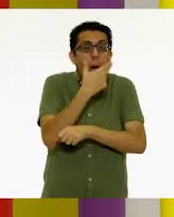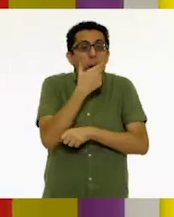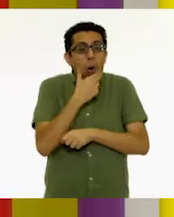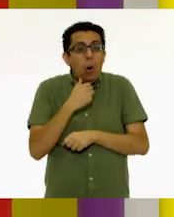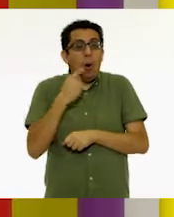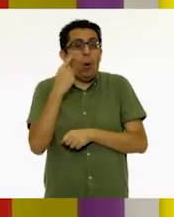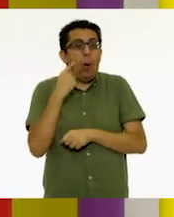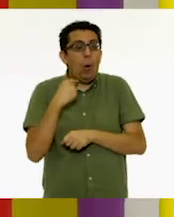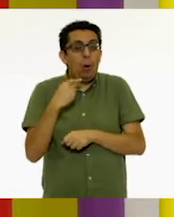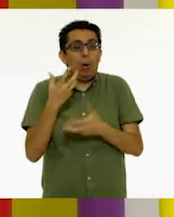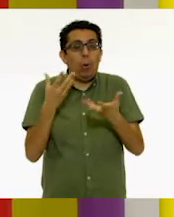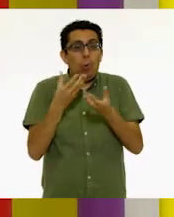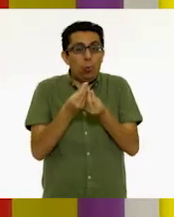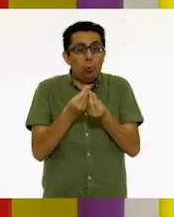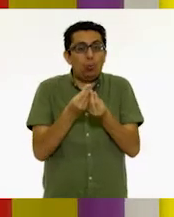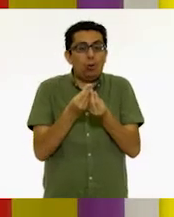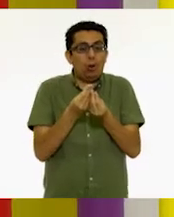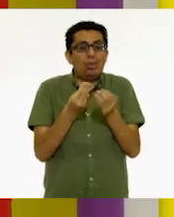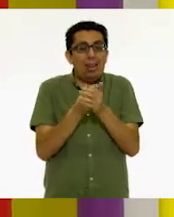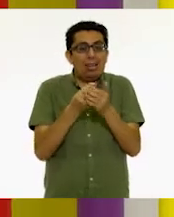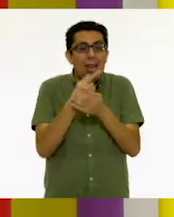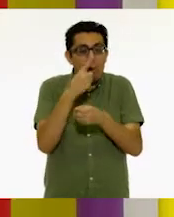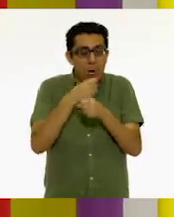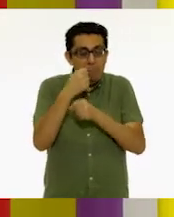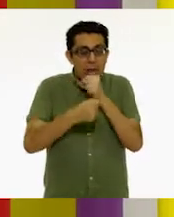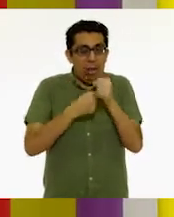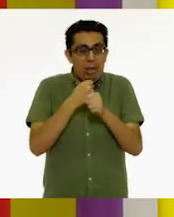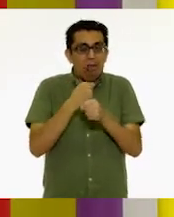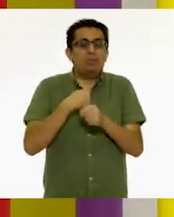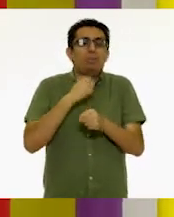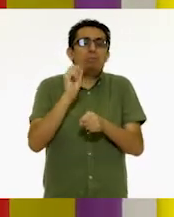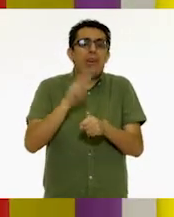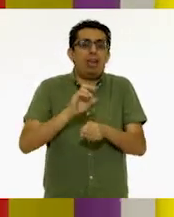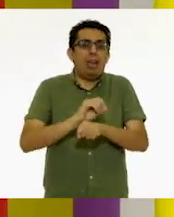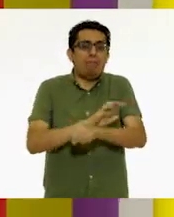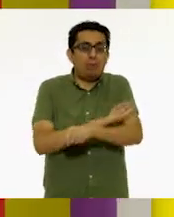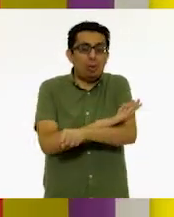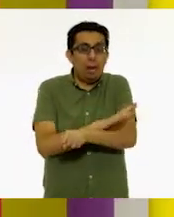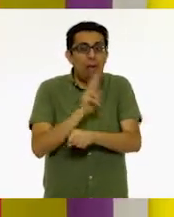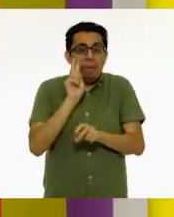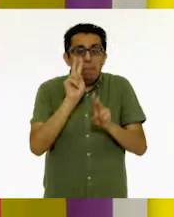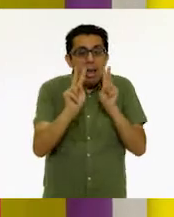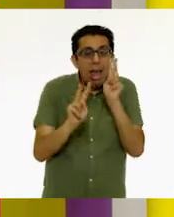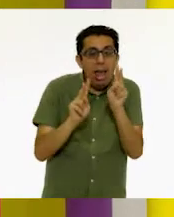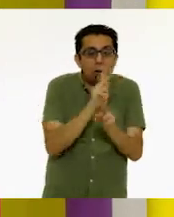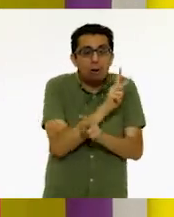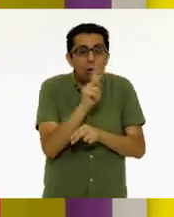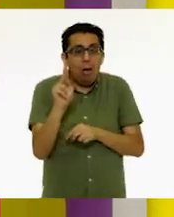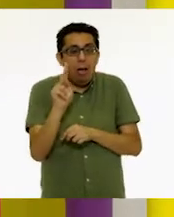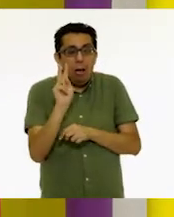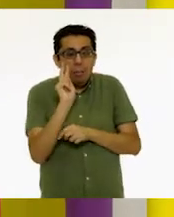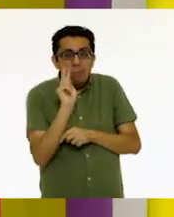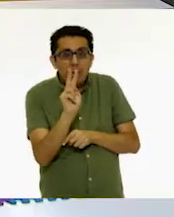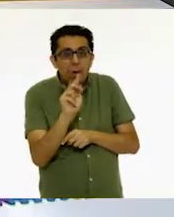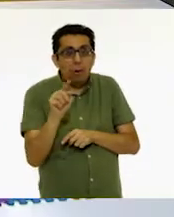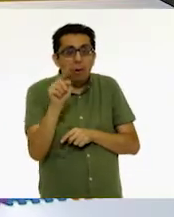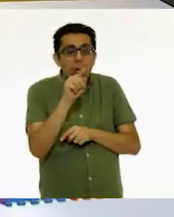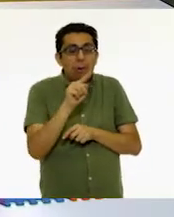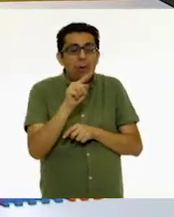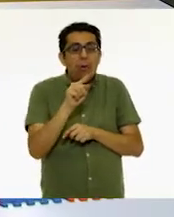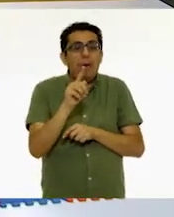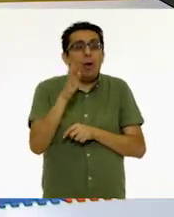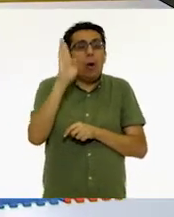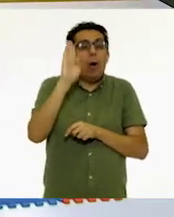integran con nosotros a la clase de primero de primaria y me da mucha emoción verlas y verlos a todos. Ahí están. Veo que se están juntando.